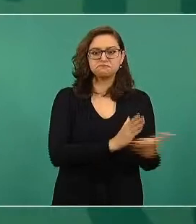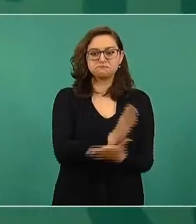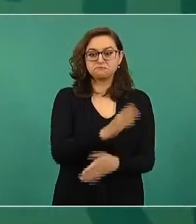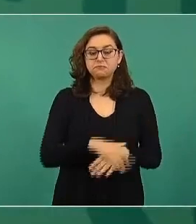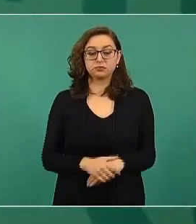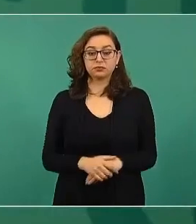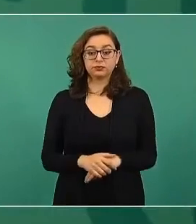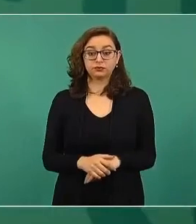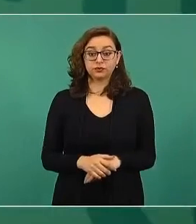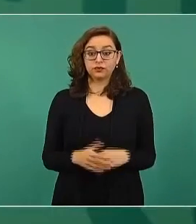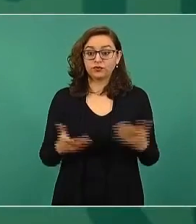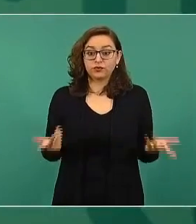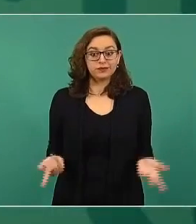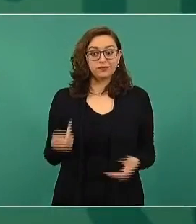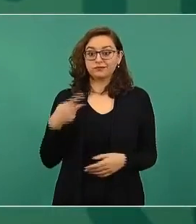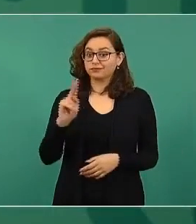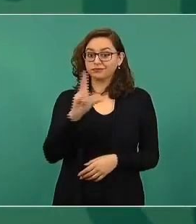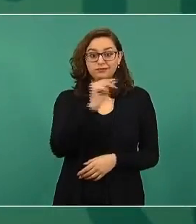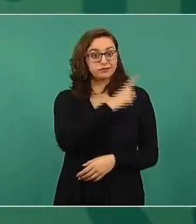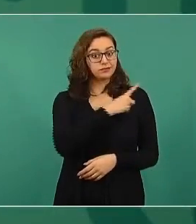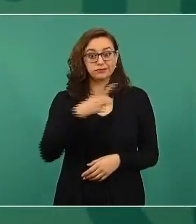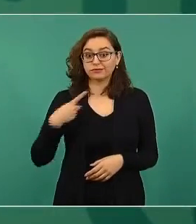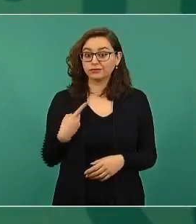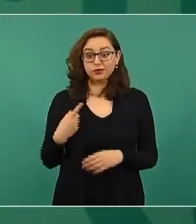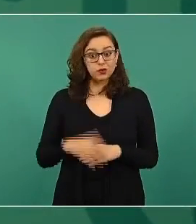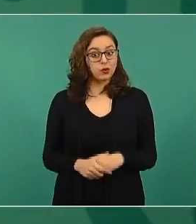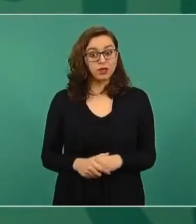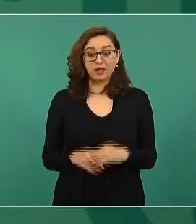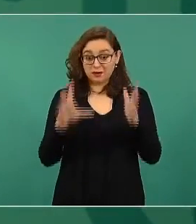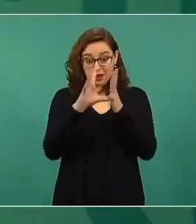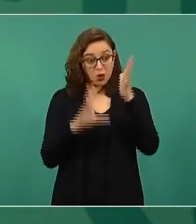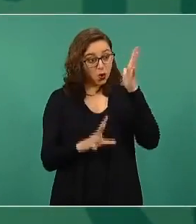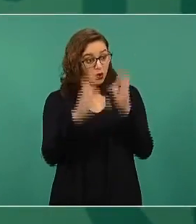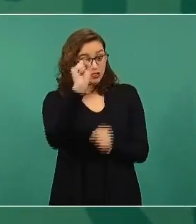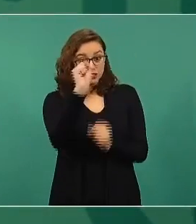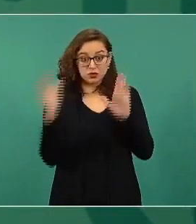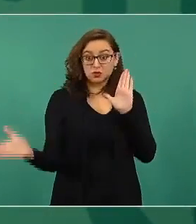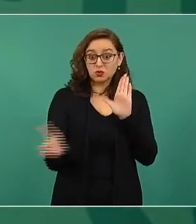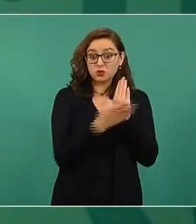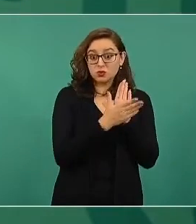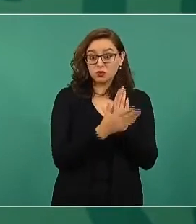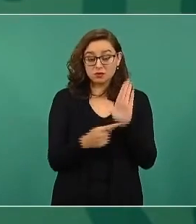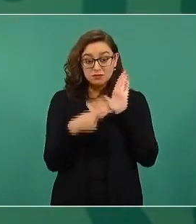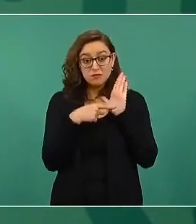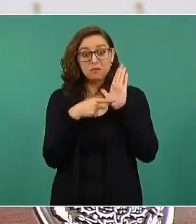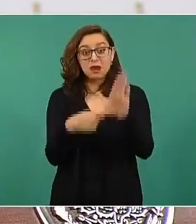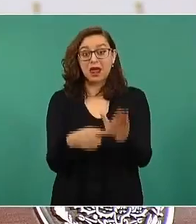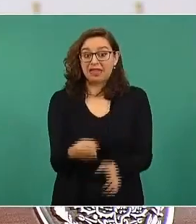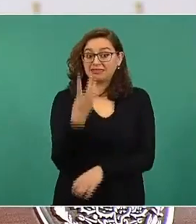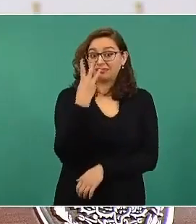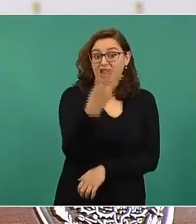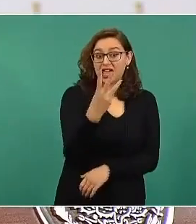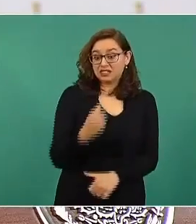Pues no tenía por qué saber, de acuerdo a la Constitución, porque son tres poderes